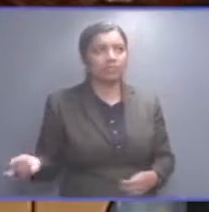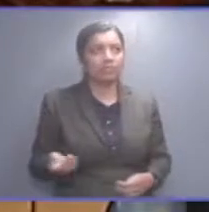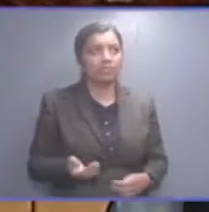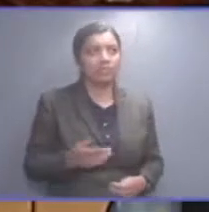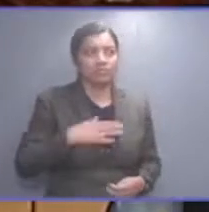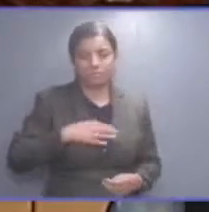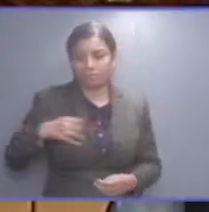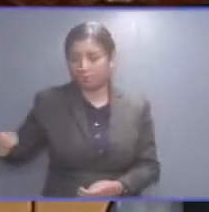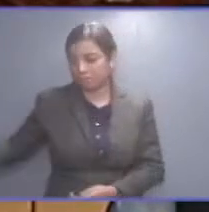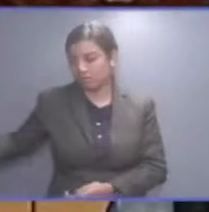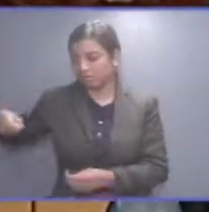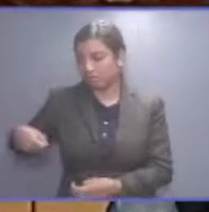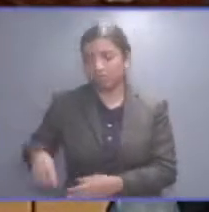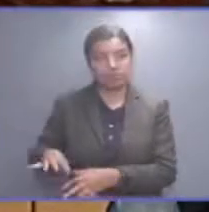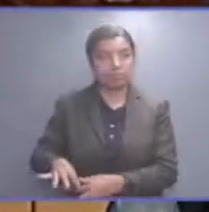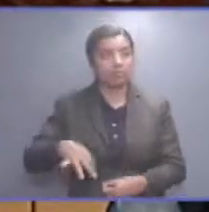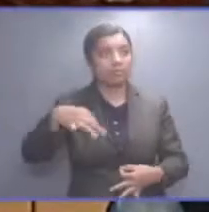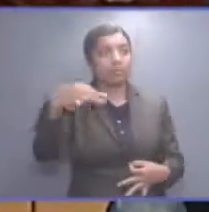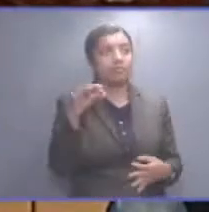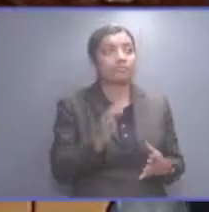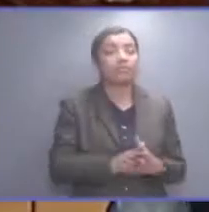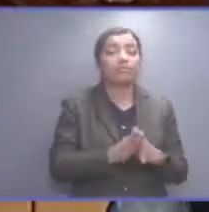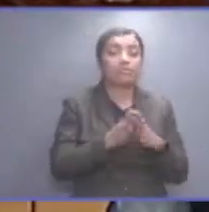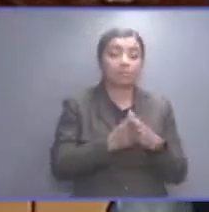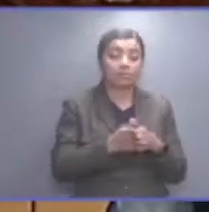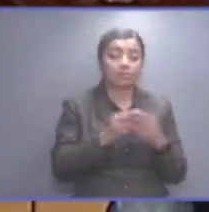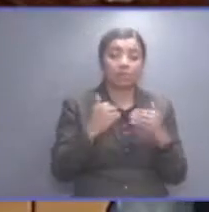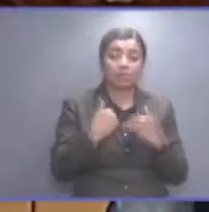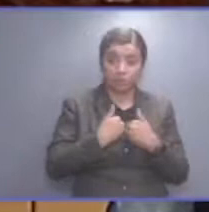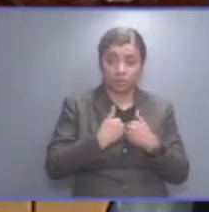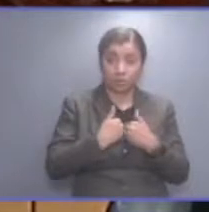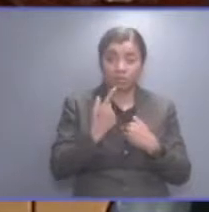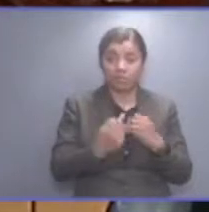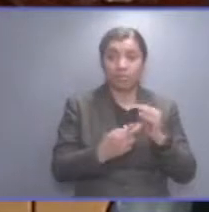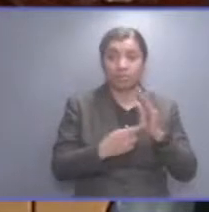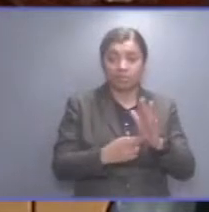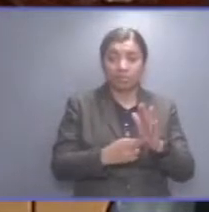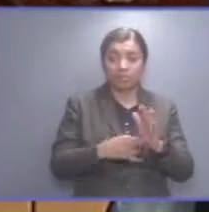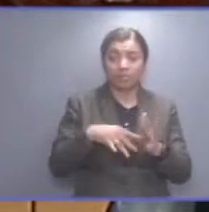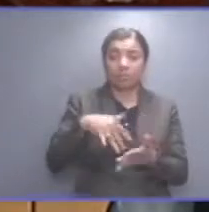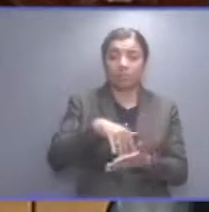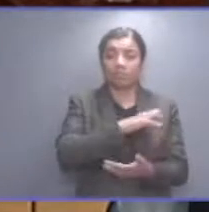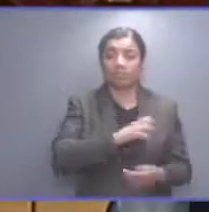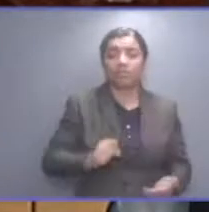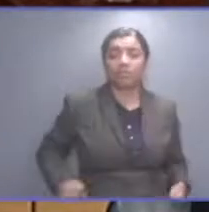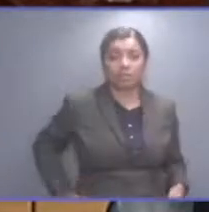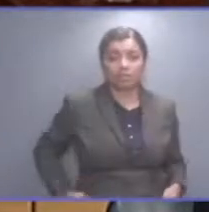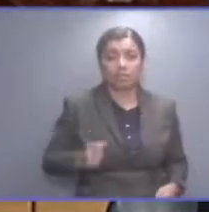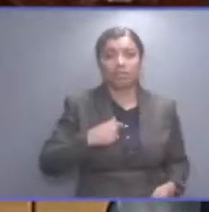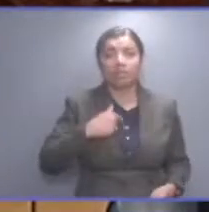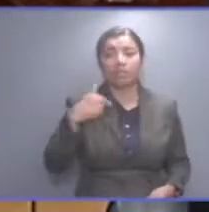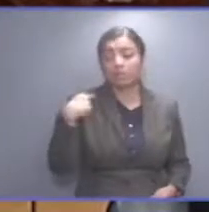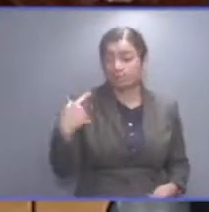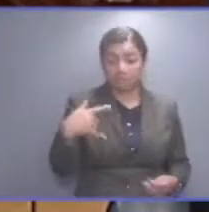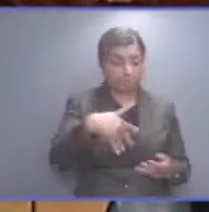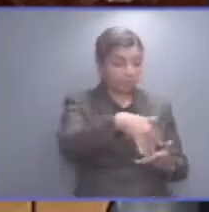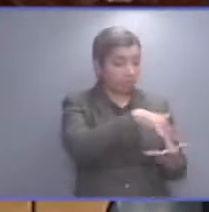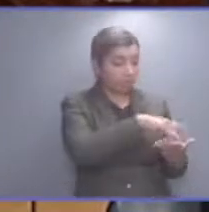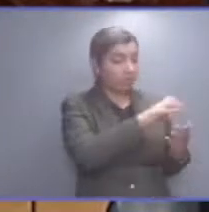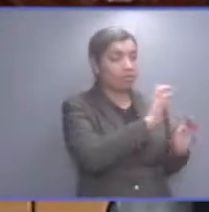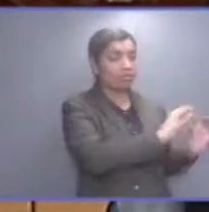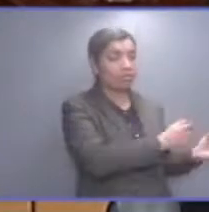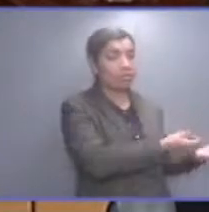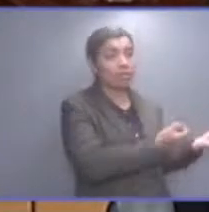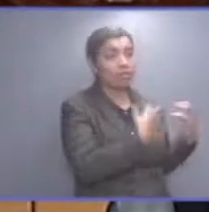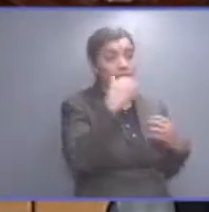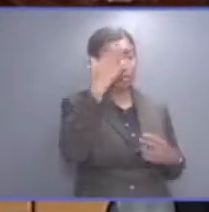Sin embargo, aquí la tengo y lo voy a decir porque yo, como representante del pueblo salvadoreño, me convierto en la voz de esta niña que